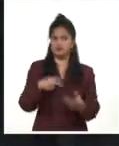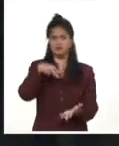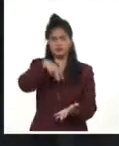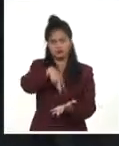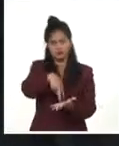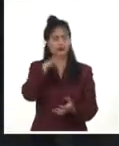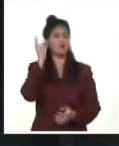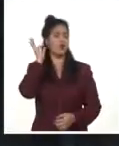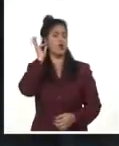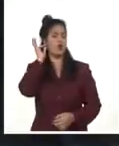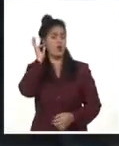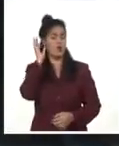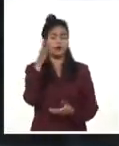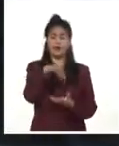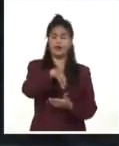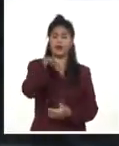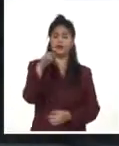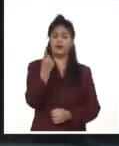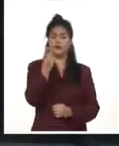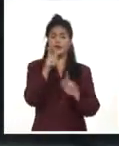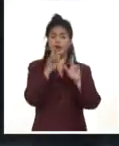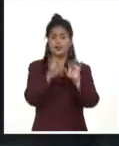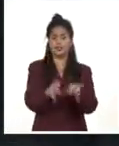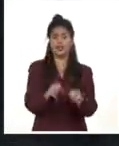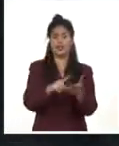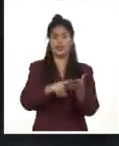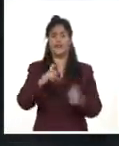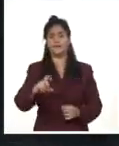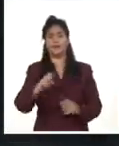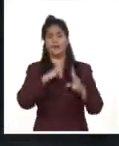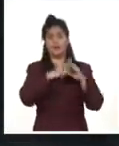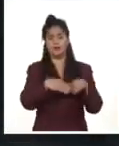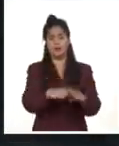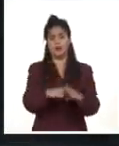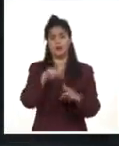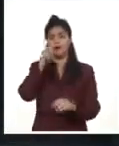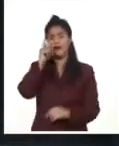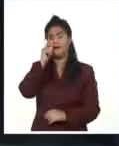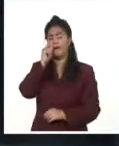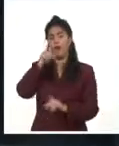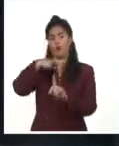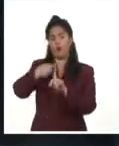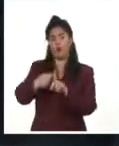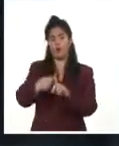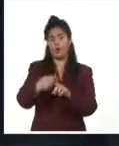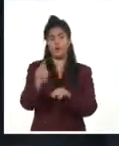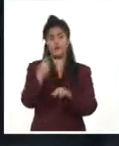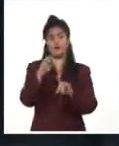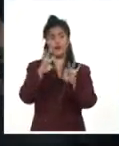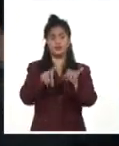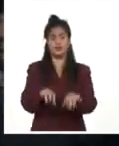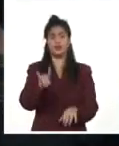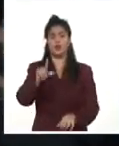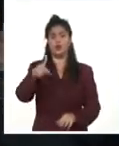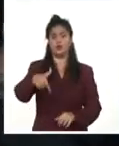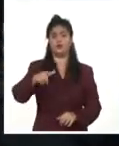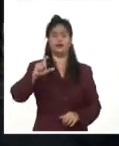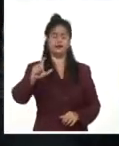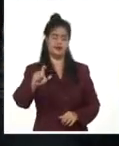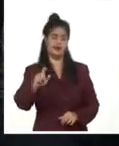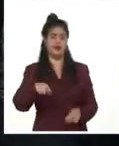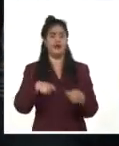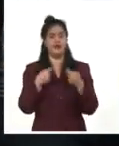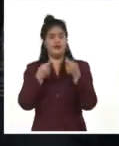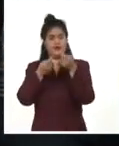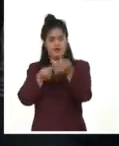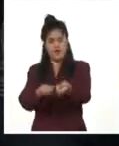Capó, recién electa primera secretaria del partido en Granma, y Reinaldo Fernández, primer secretario de la UJC en la provincia, entregaron